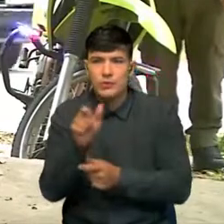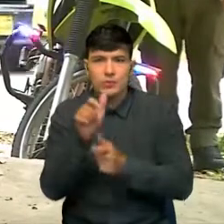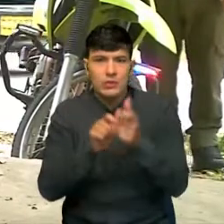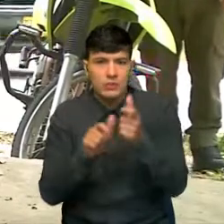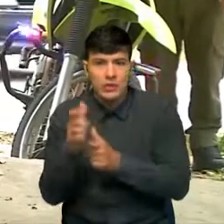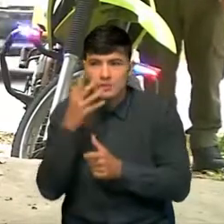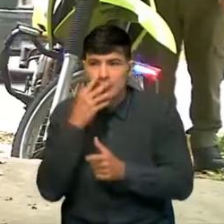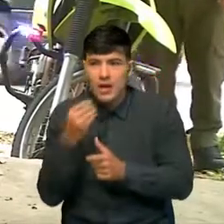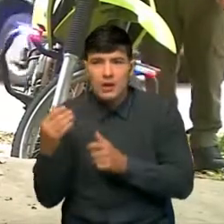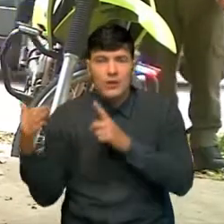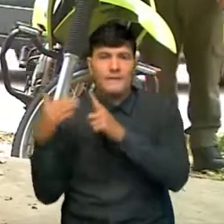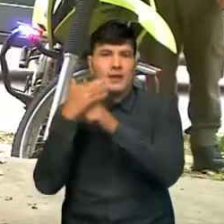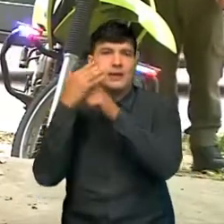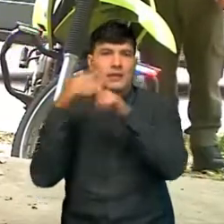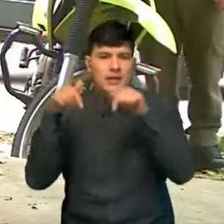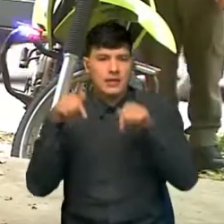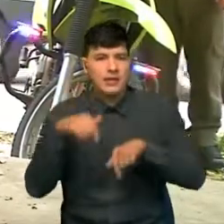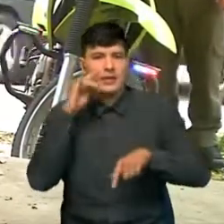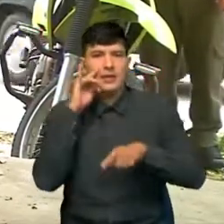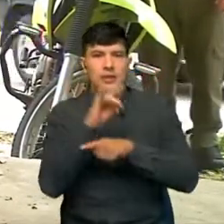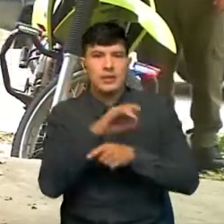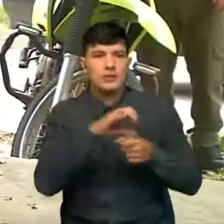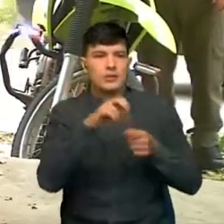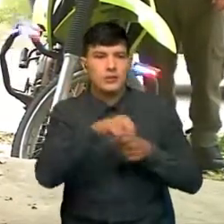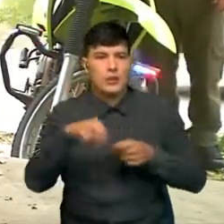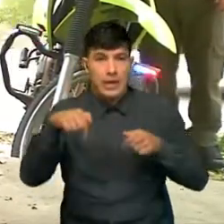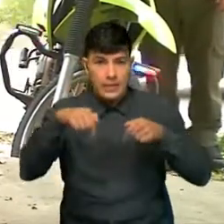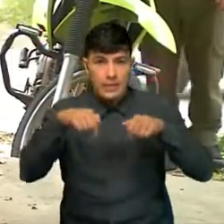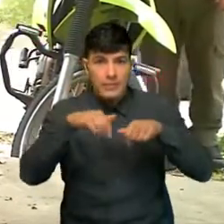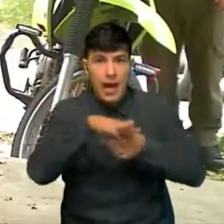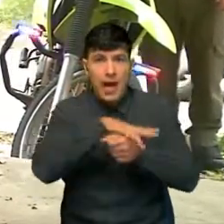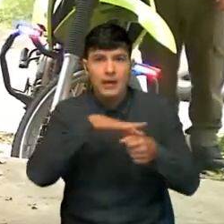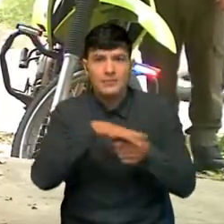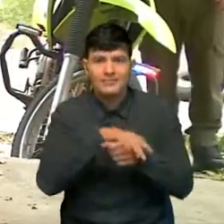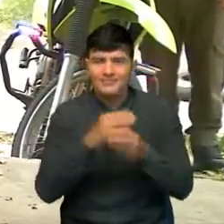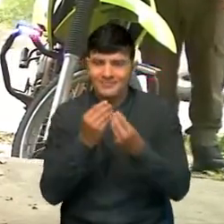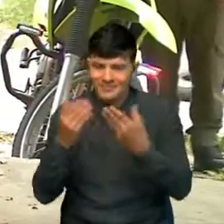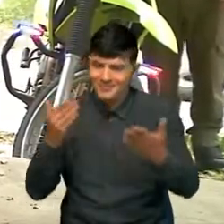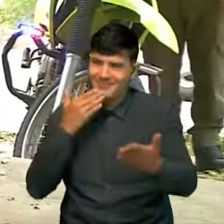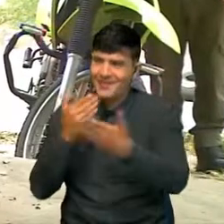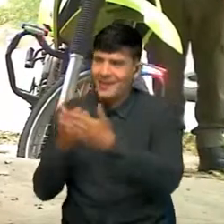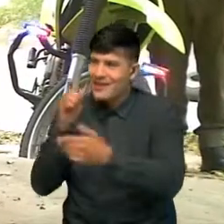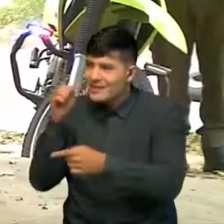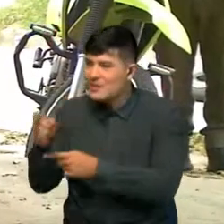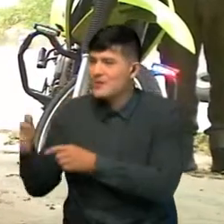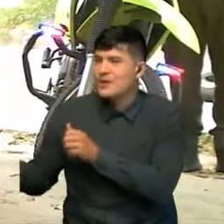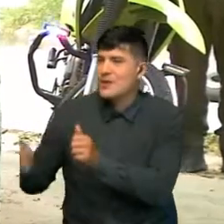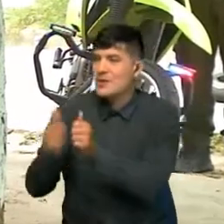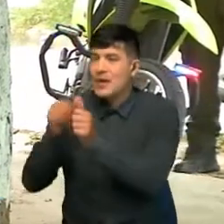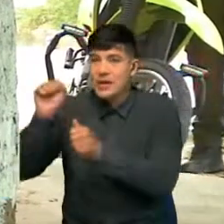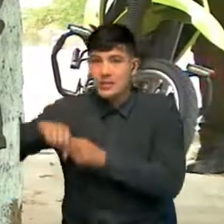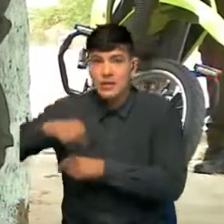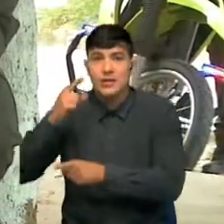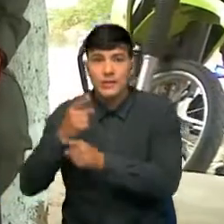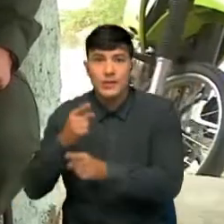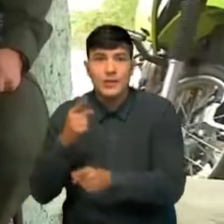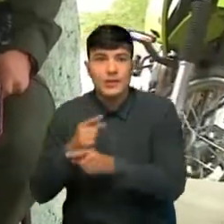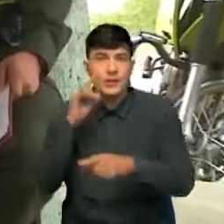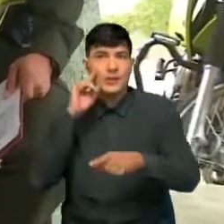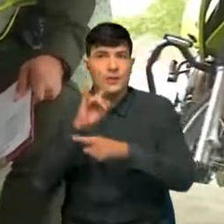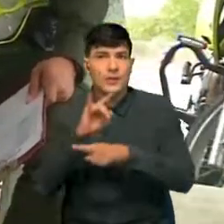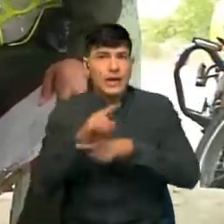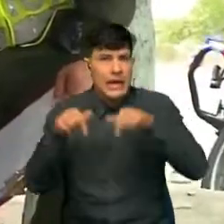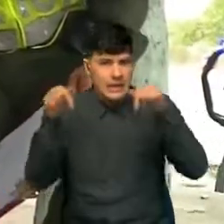que nos alteran la seguridad ciudadana en este barrio. Bueno, pues muchas gracias por acompañarnos, y precisamente la seguridad no es uno de